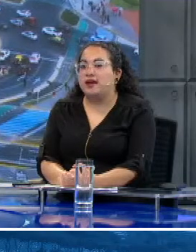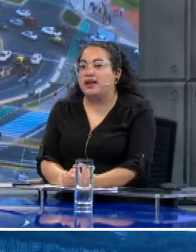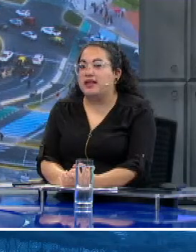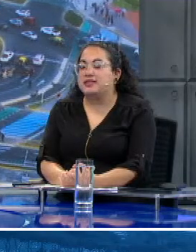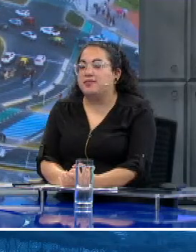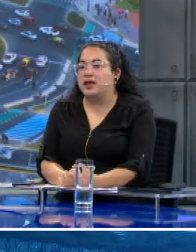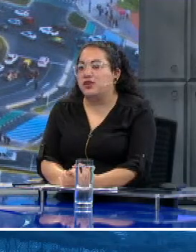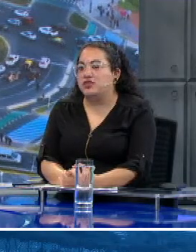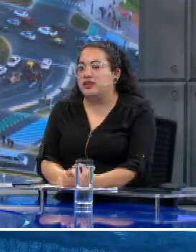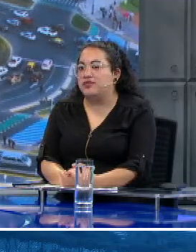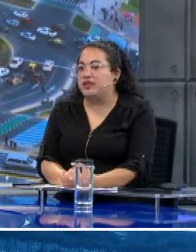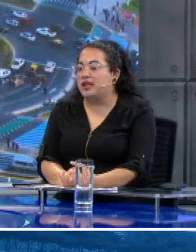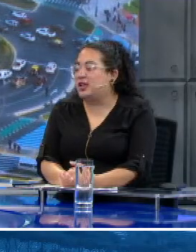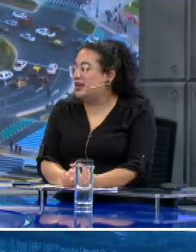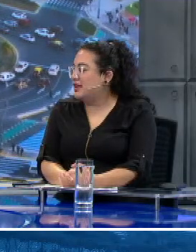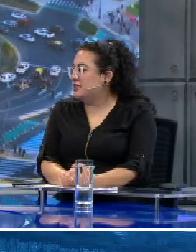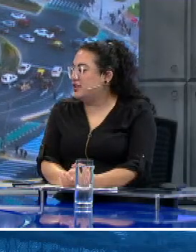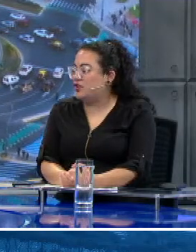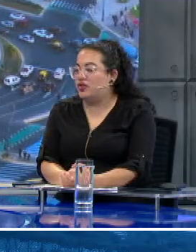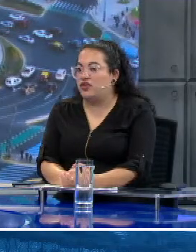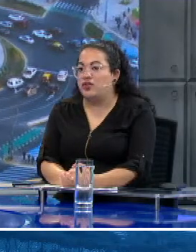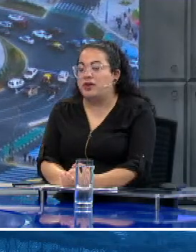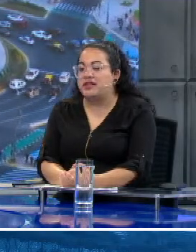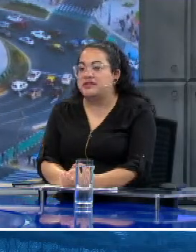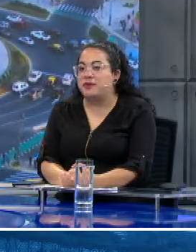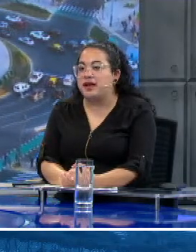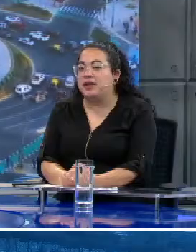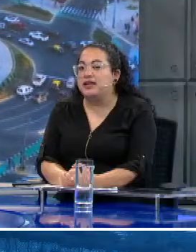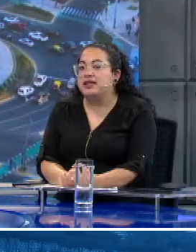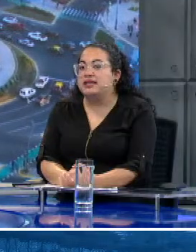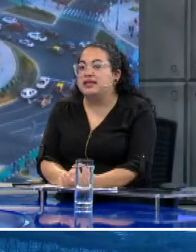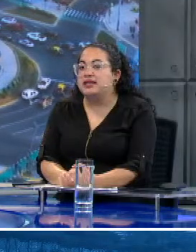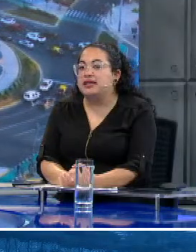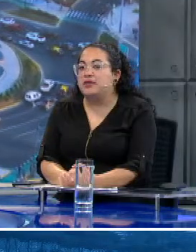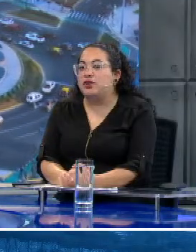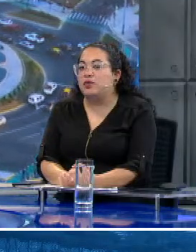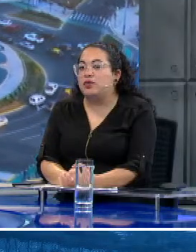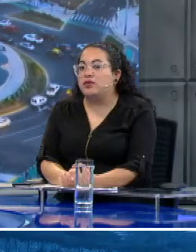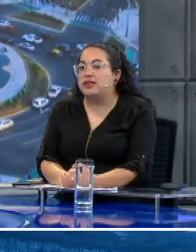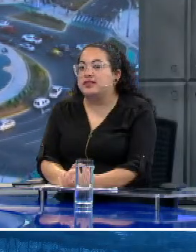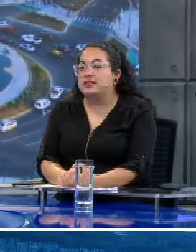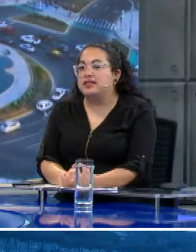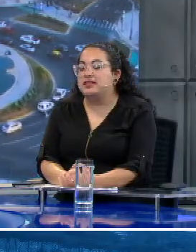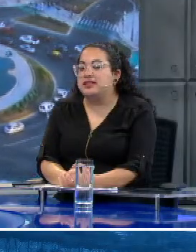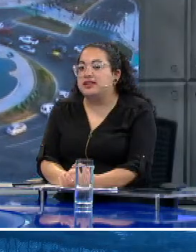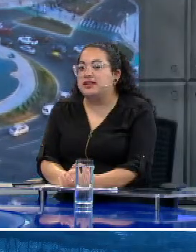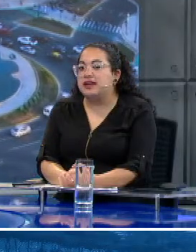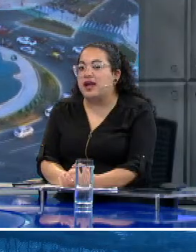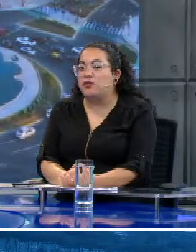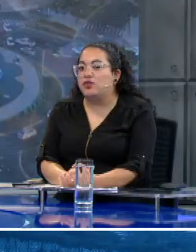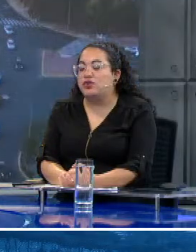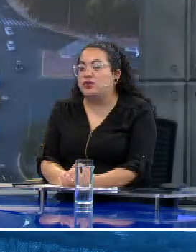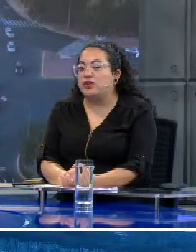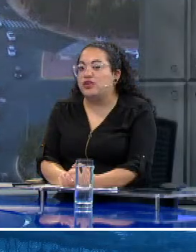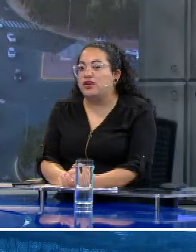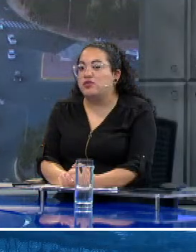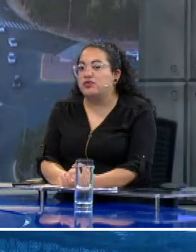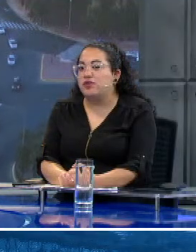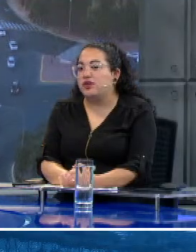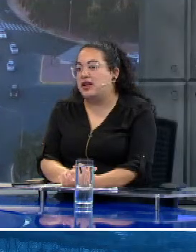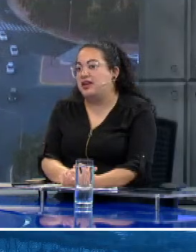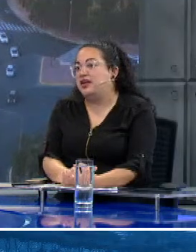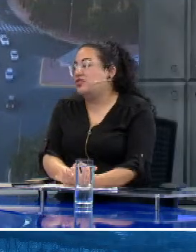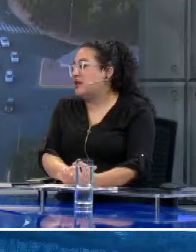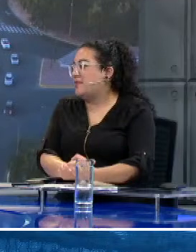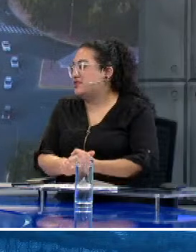las bancadas, menos el Frente Izquierda, que decidió no participar. Y bueno, como vos bien decís, algunos de los discursos